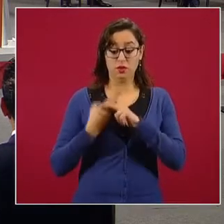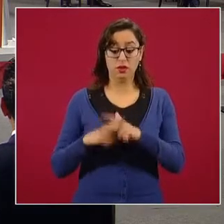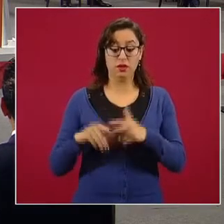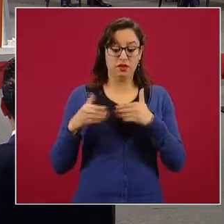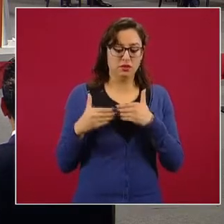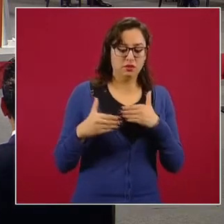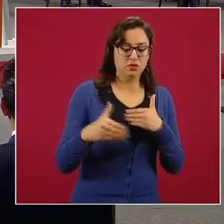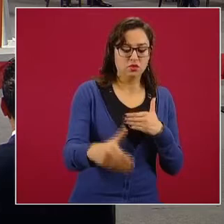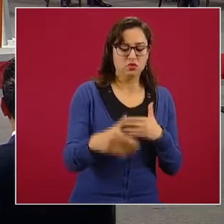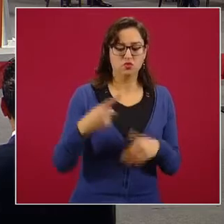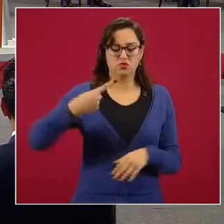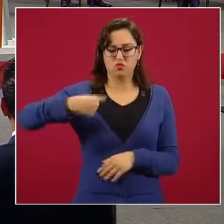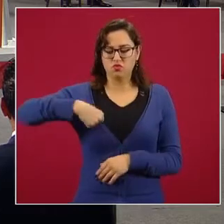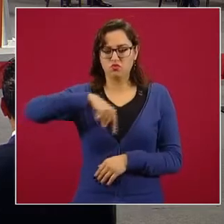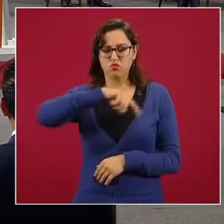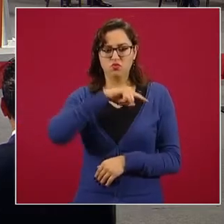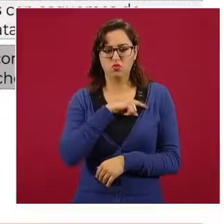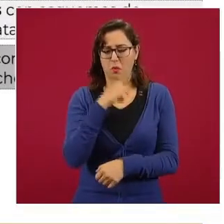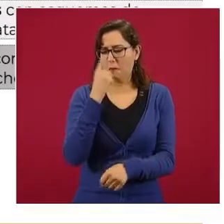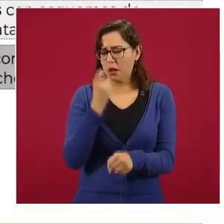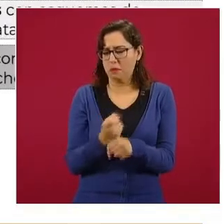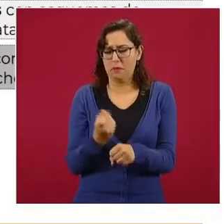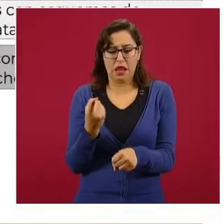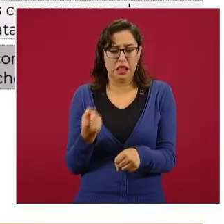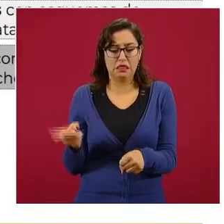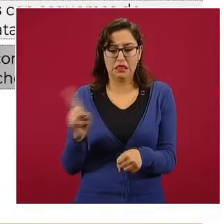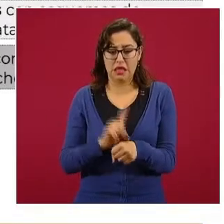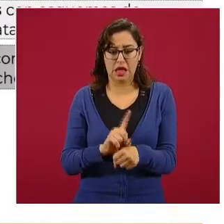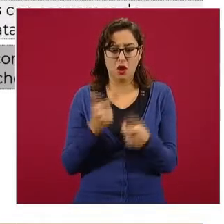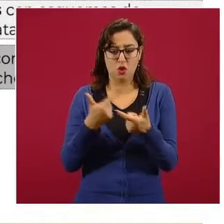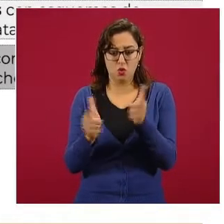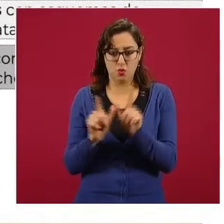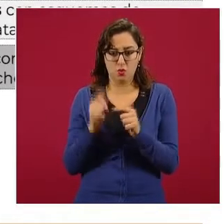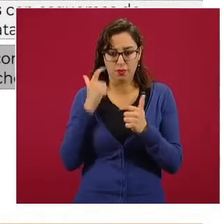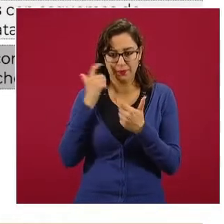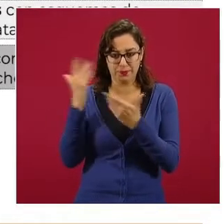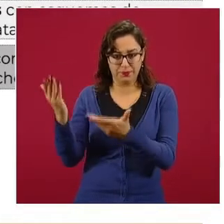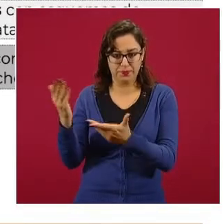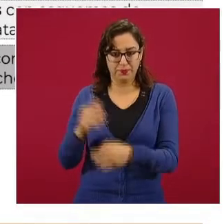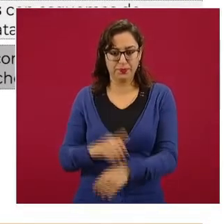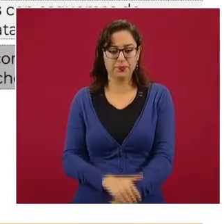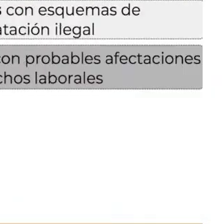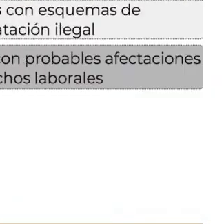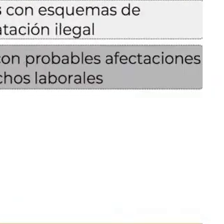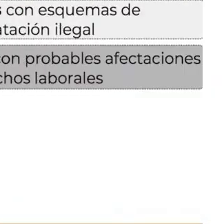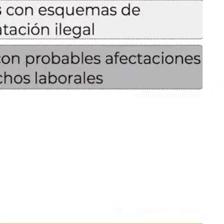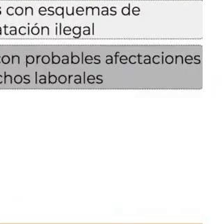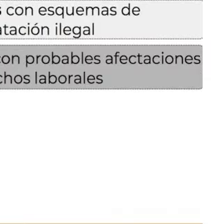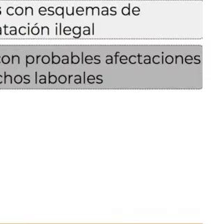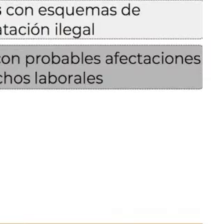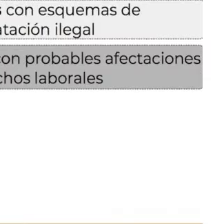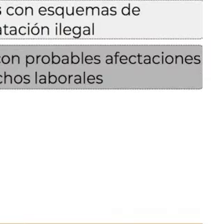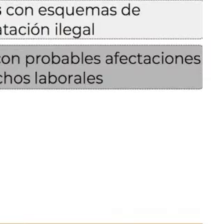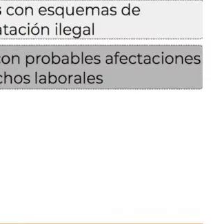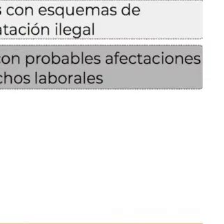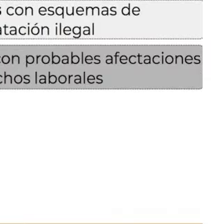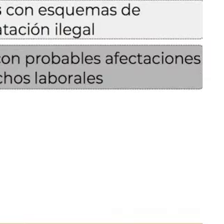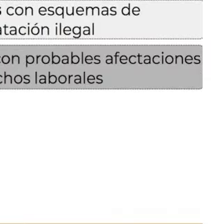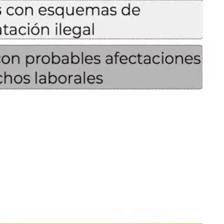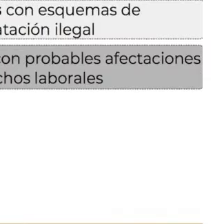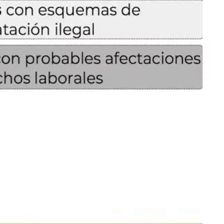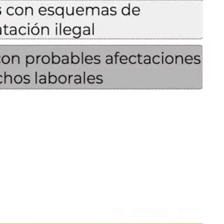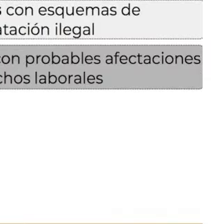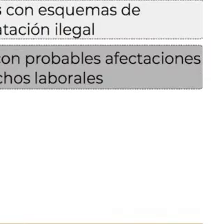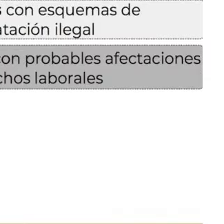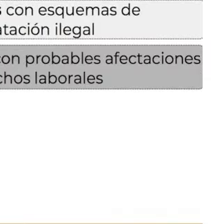y conformamos un grupo interinstitucional, una coordinación entre las diferentes dependencias,